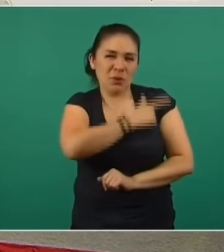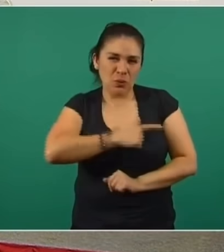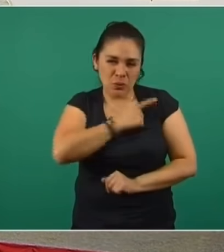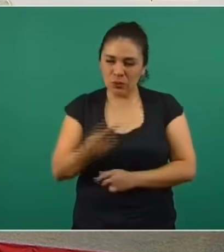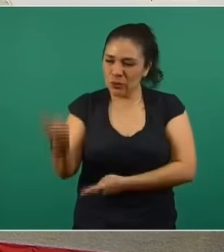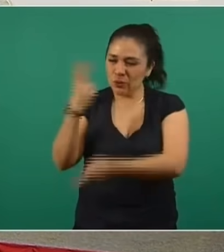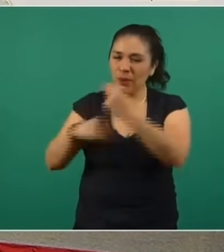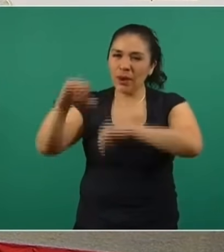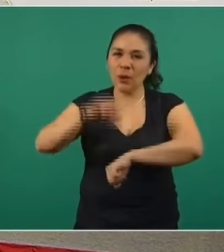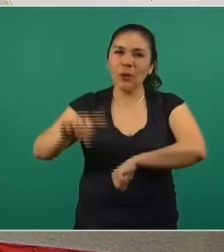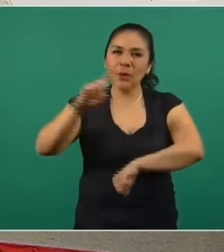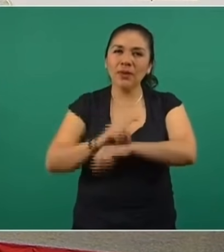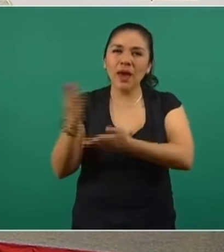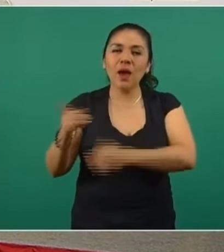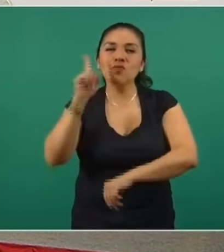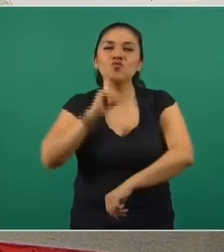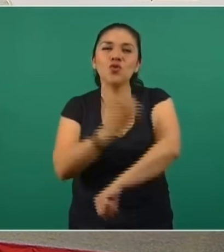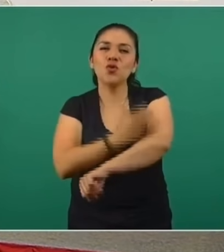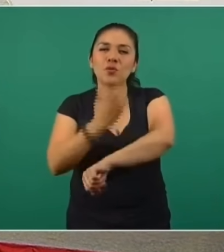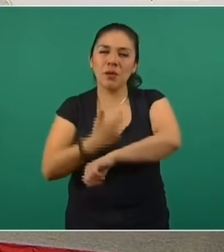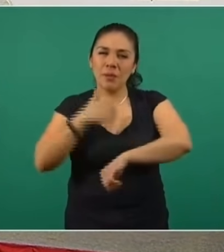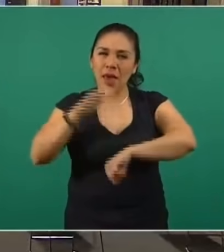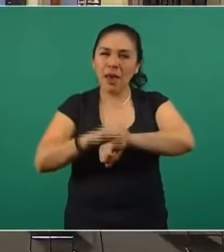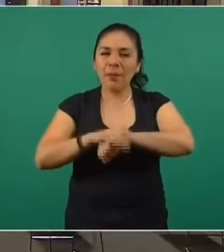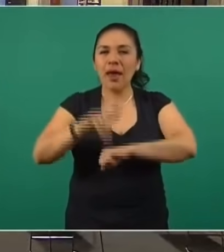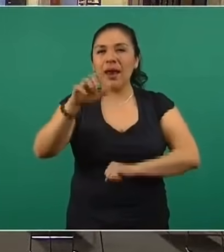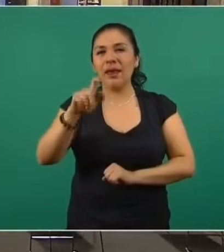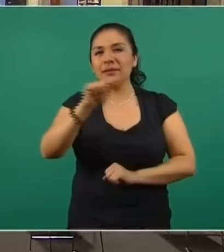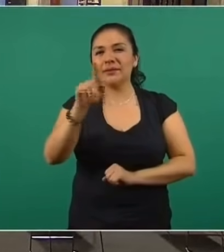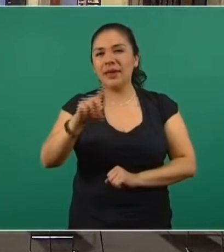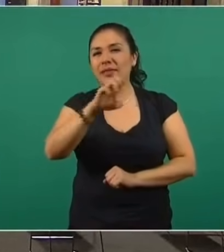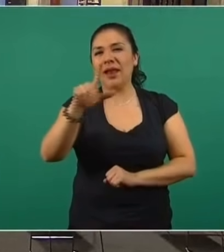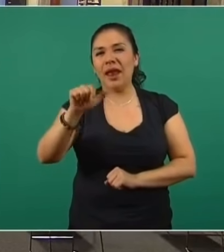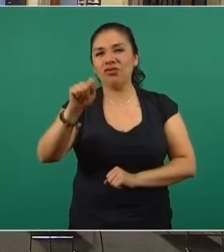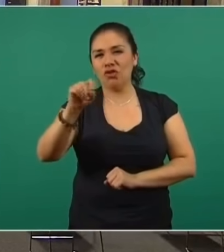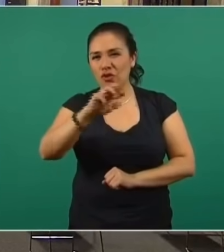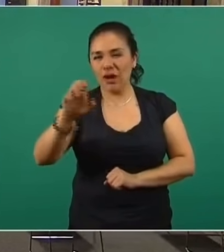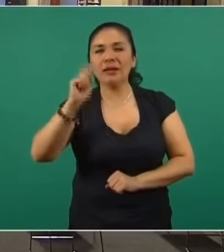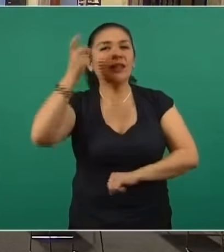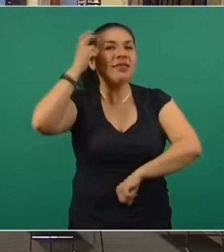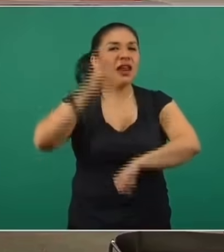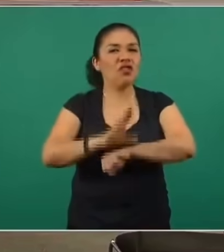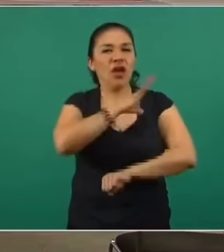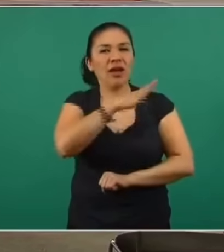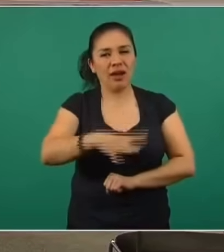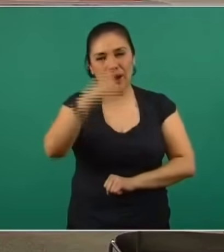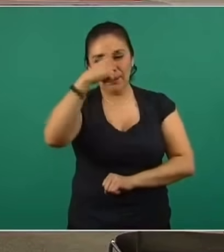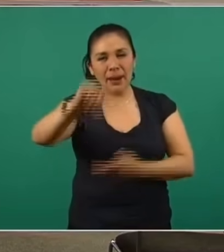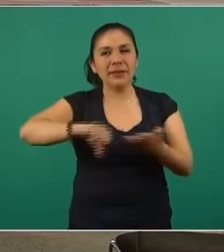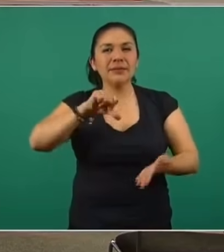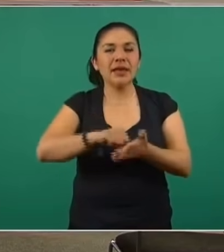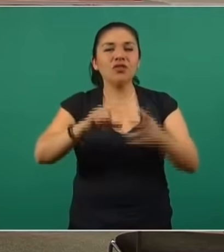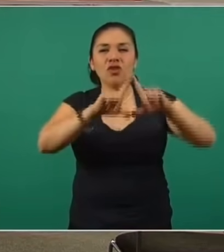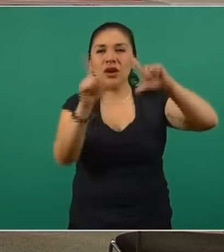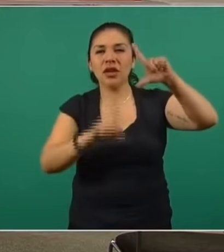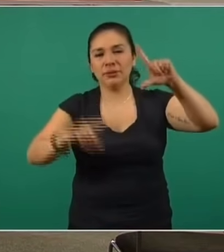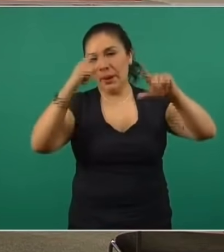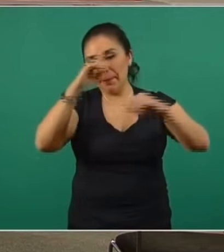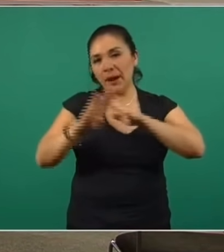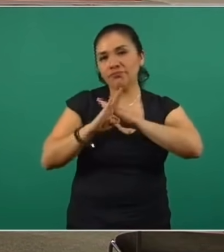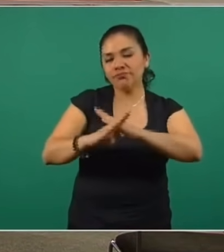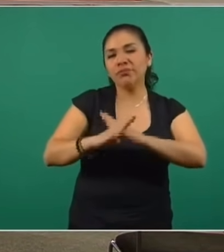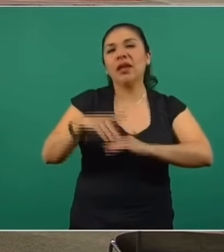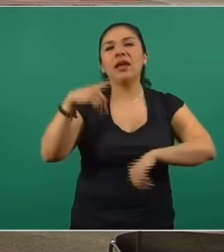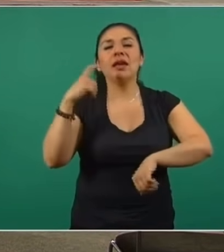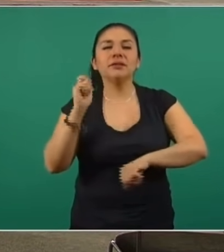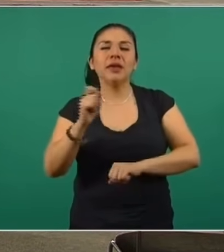que nos acompañe nuestra colega y amiga, la doctora Letze de la Torre Rosas, quien es directora general del Centro Nacional para la Prevención